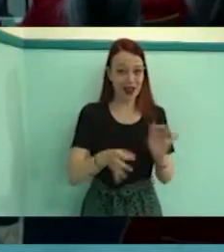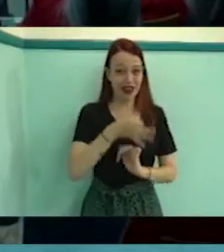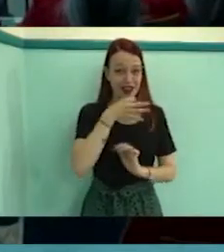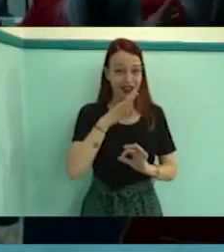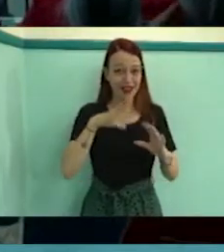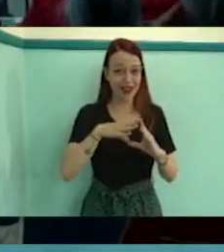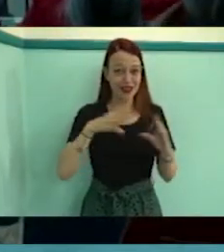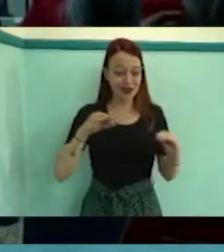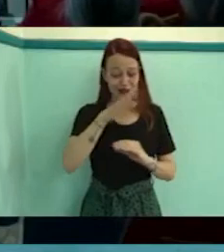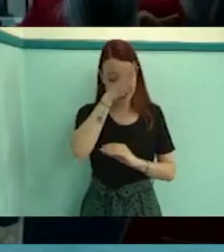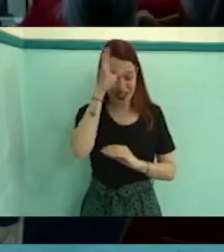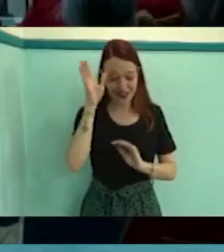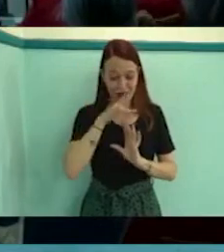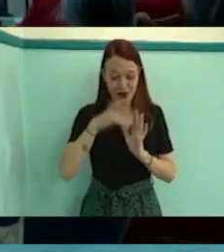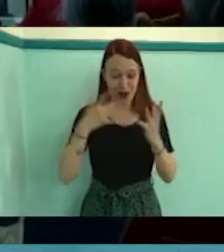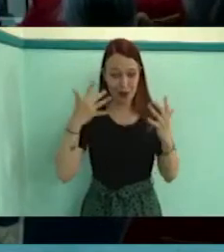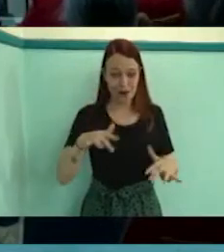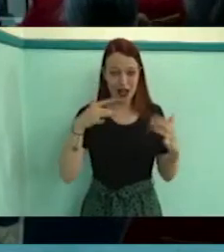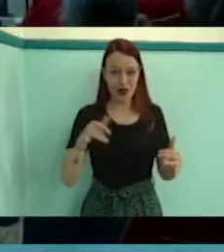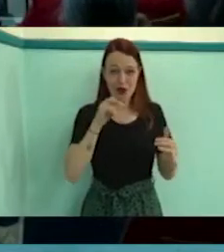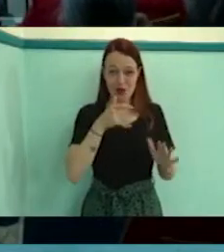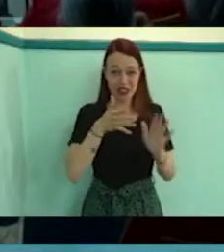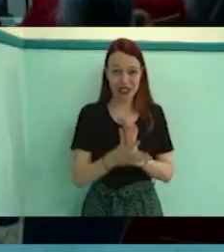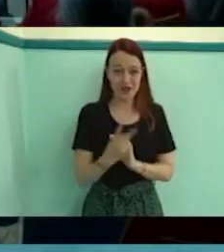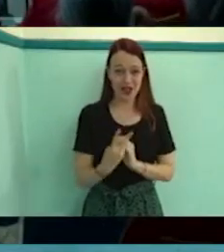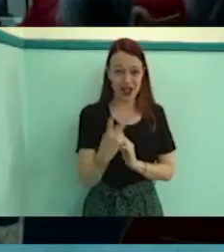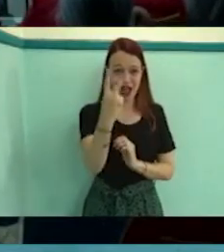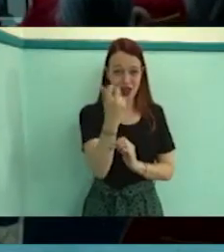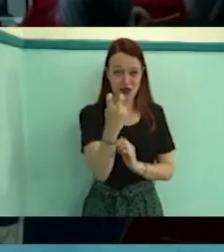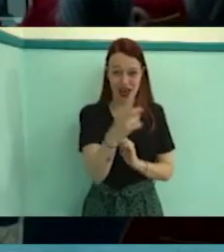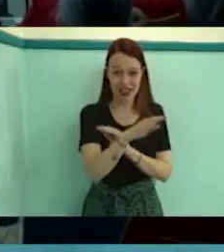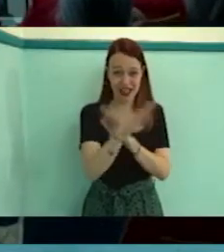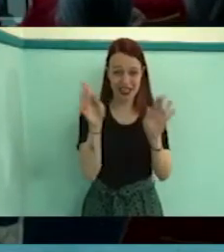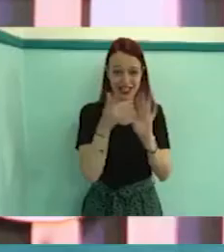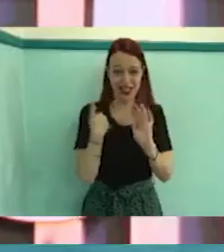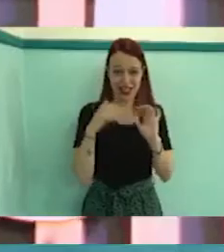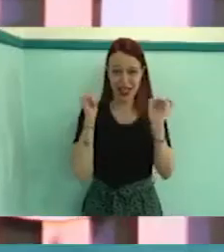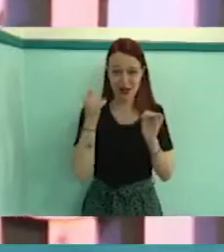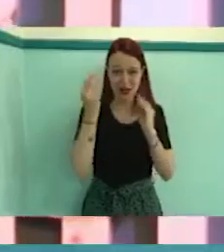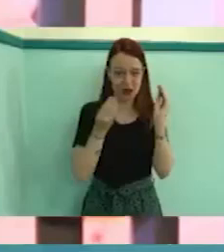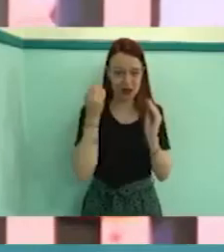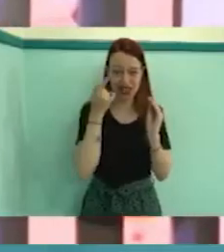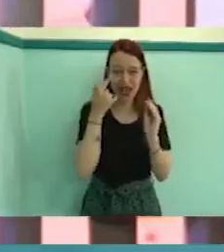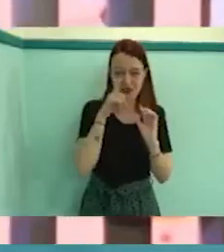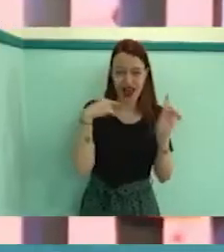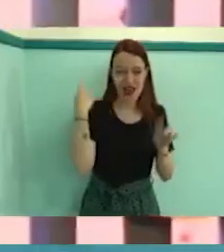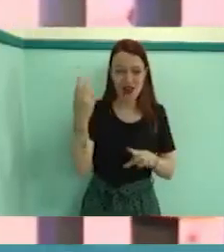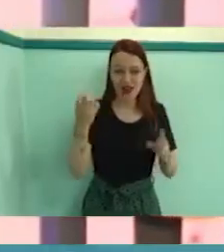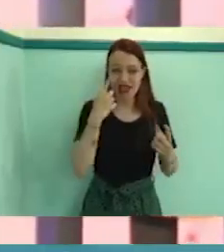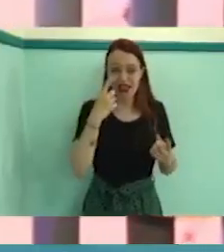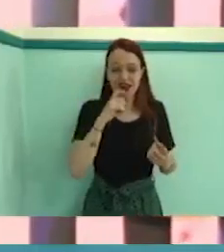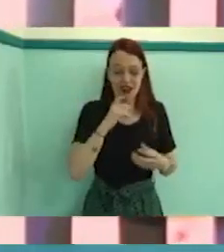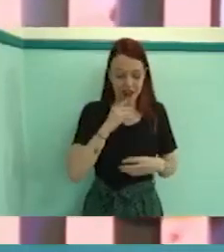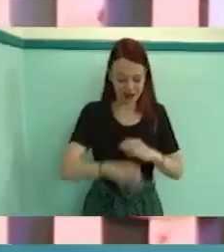este este miércoles que ya nos quedan dos días y ya estamos dando vuelta a la del año a la del año que